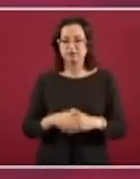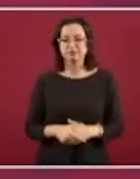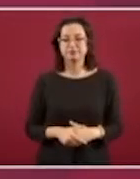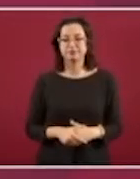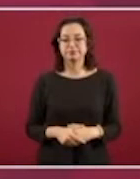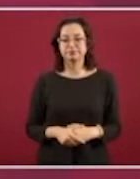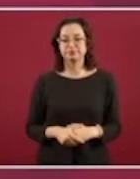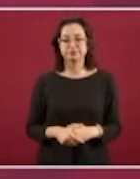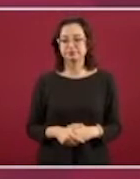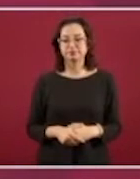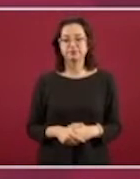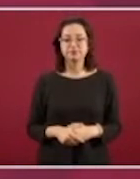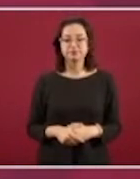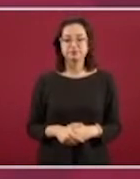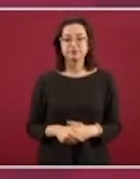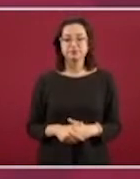está sucediendo eso.